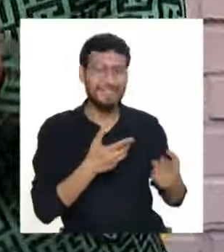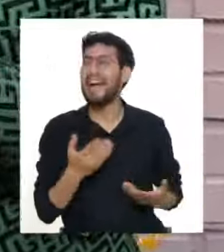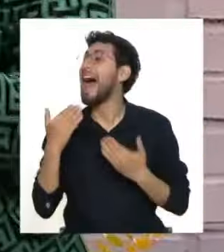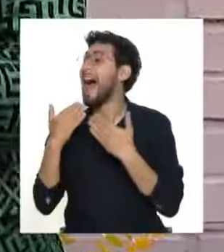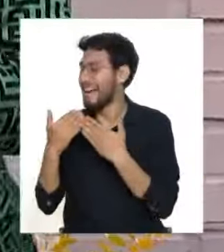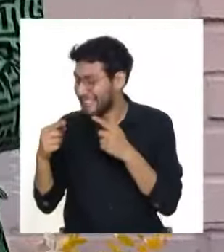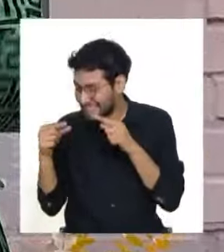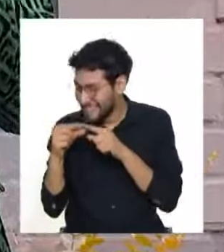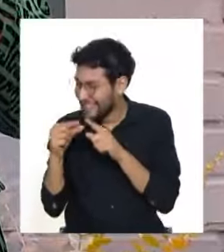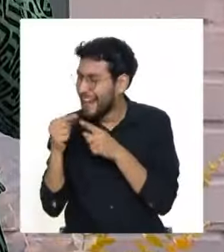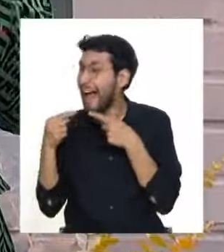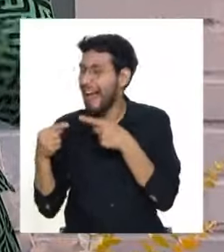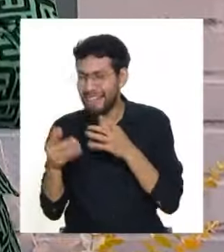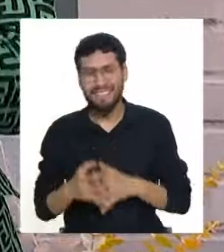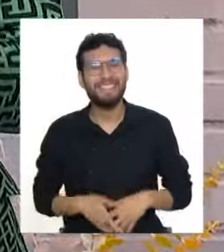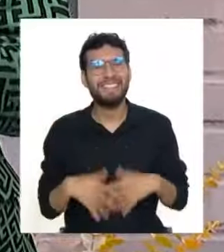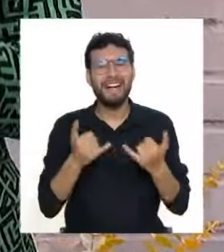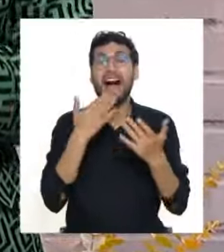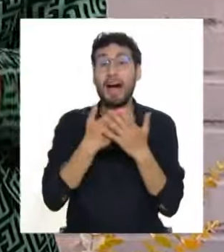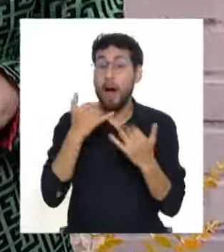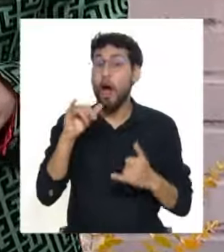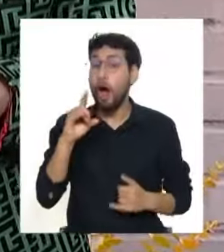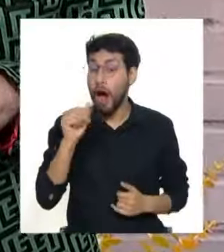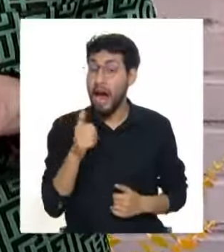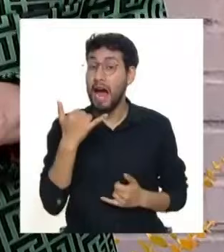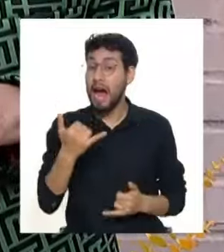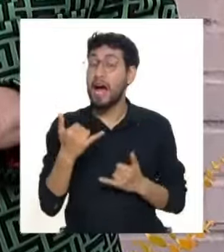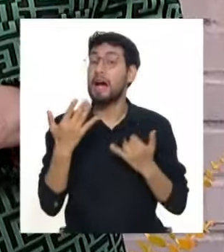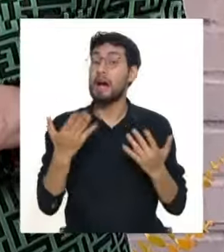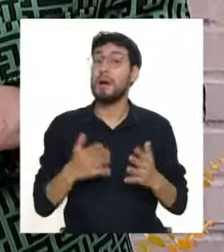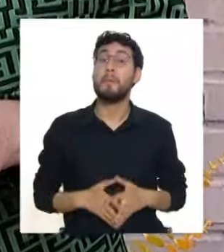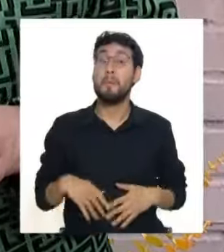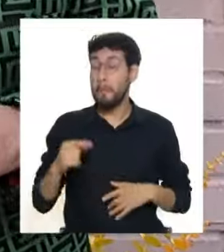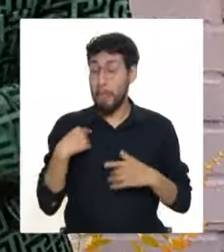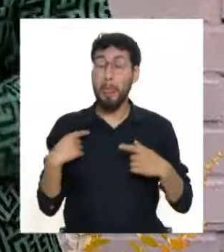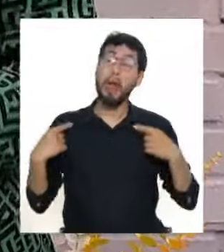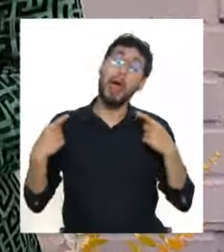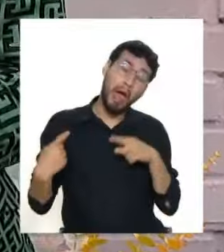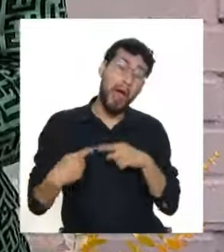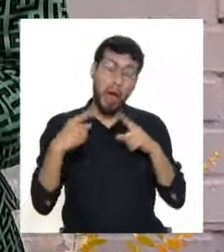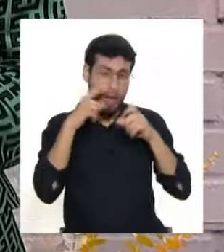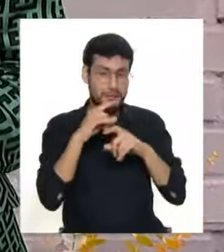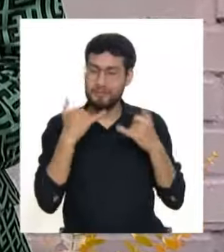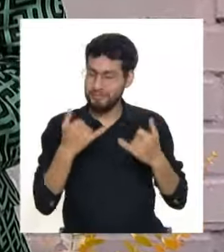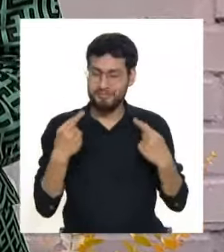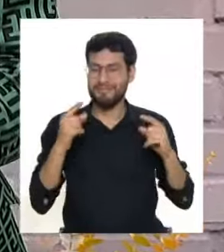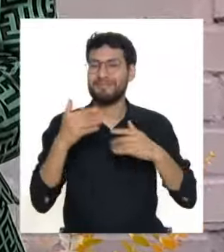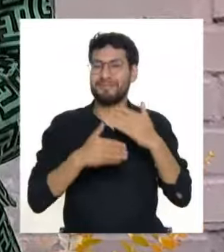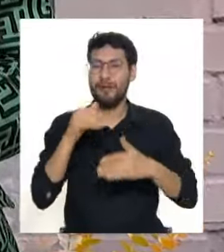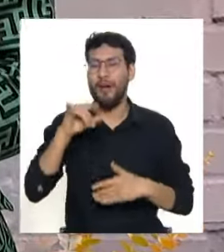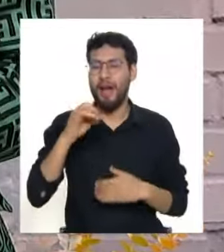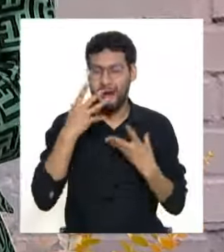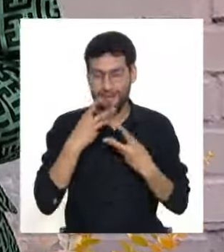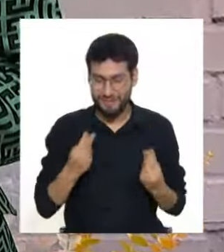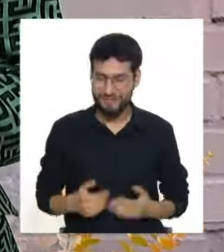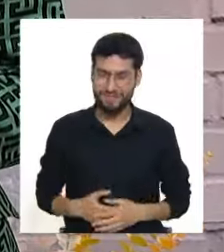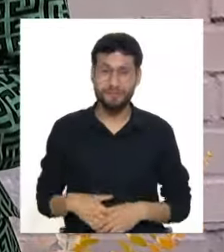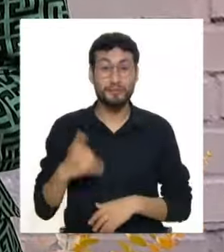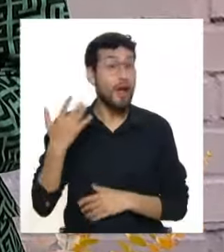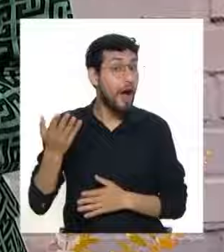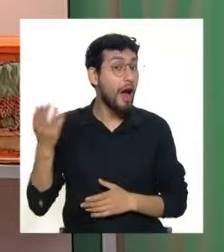día conoceremos técnicas de yoga para que esto ya no te perjudique la vida. Así es, y como todos los miércoles está con nosotros Tali